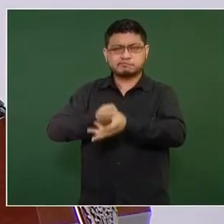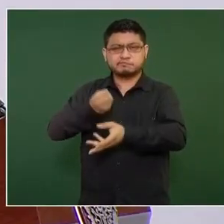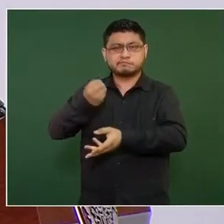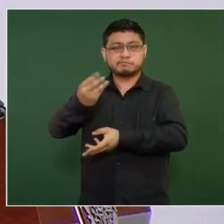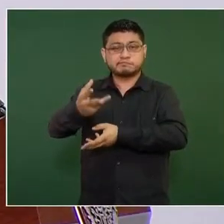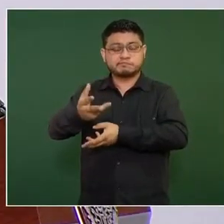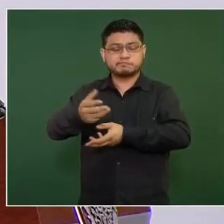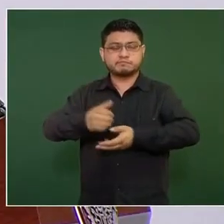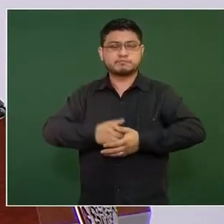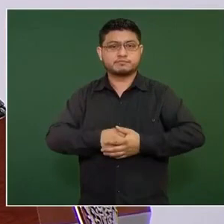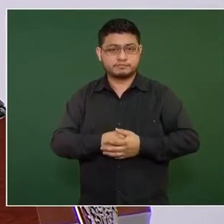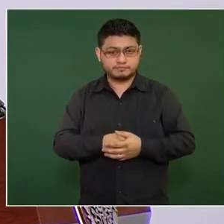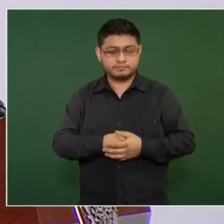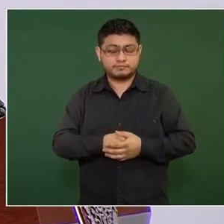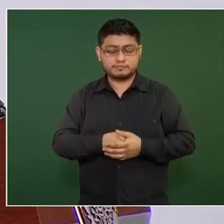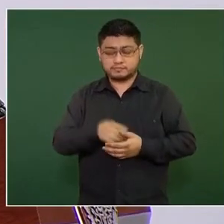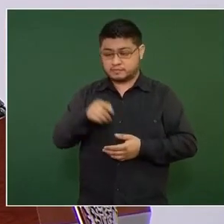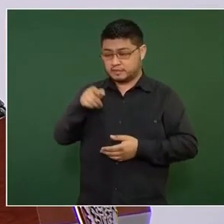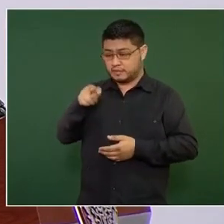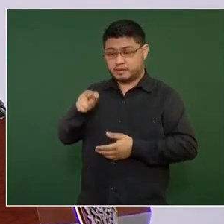y esa contribución